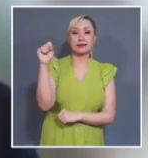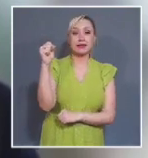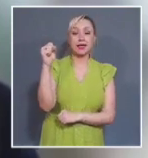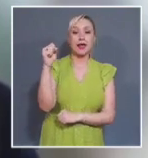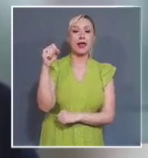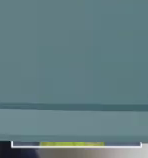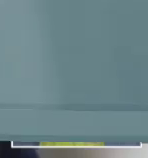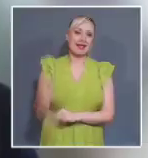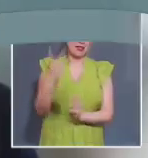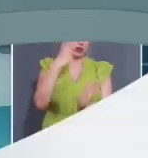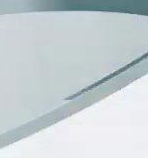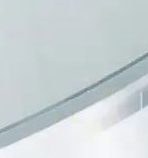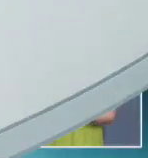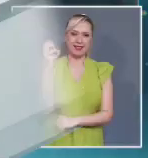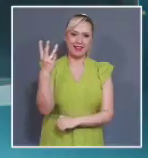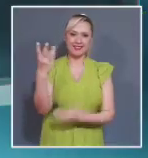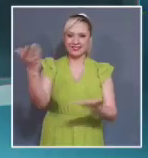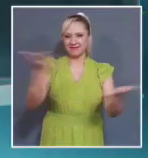año.